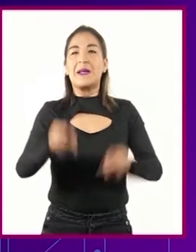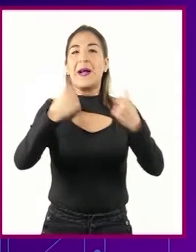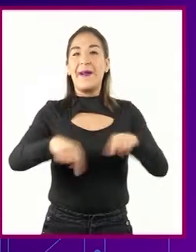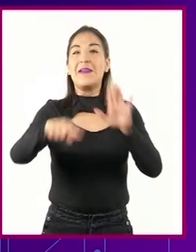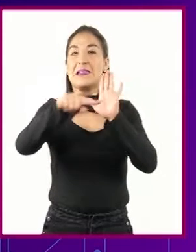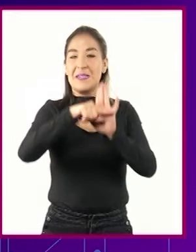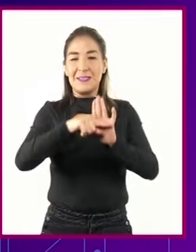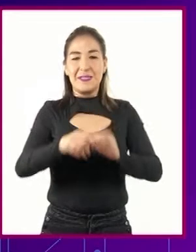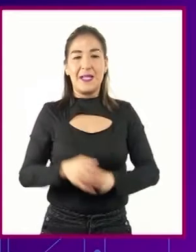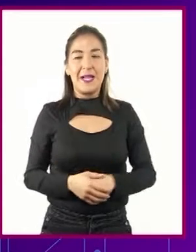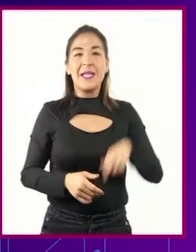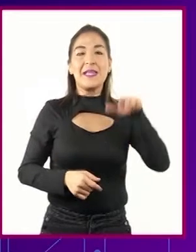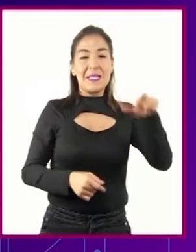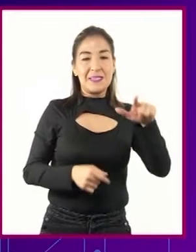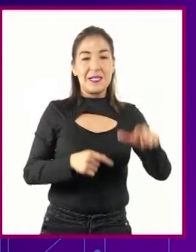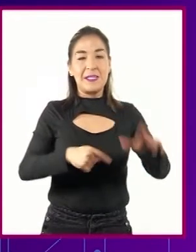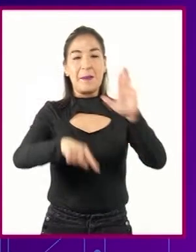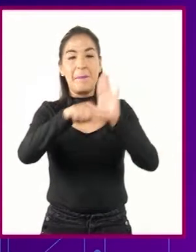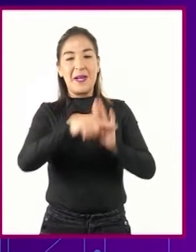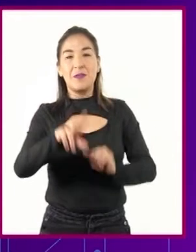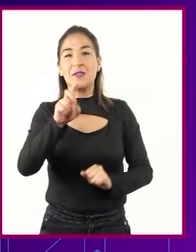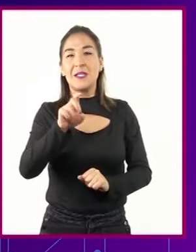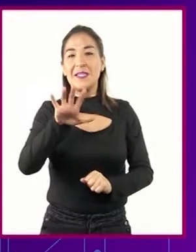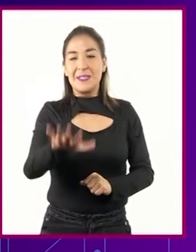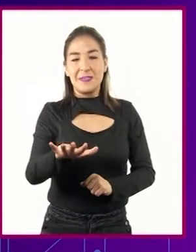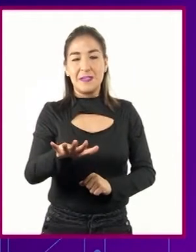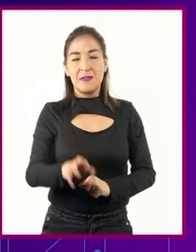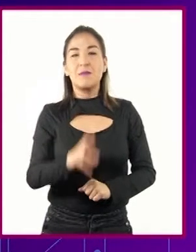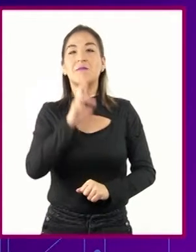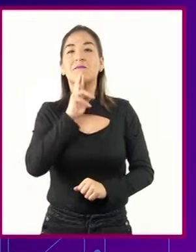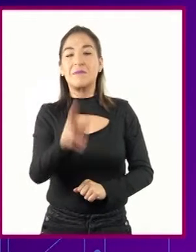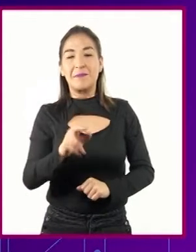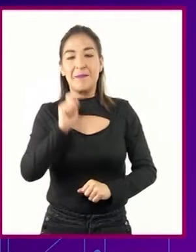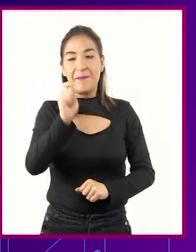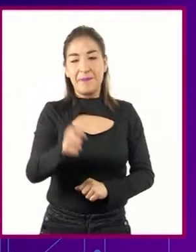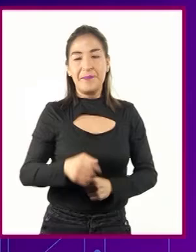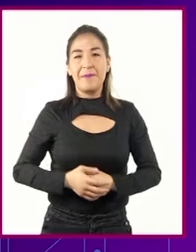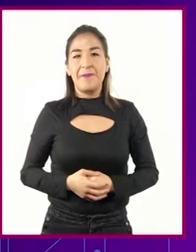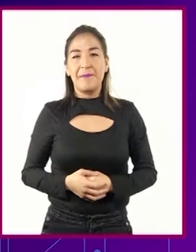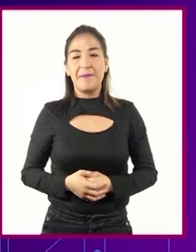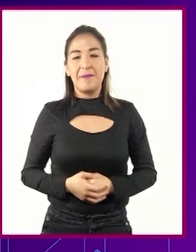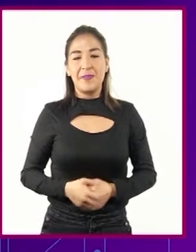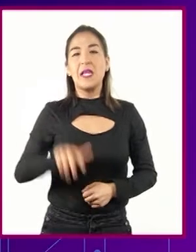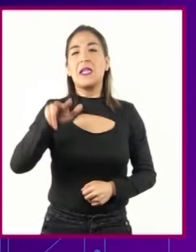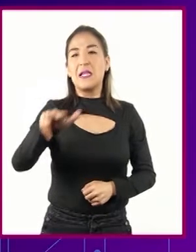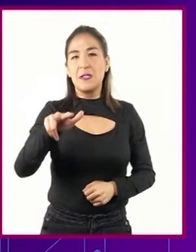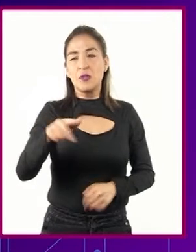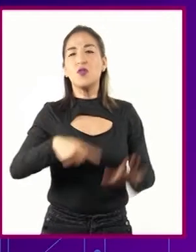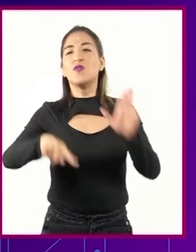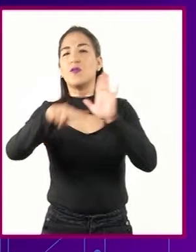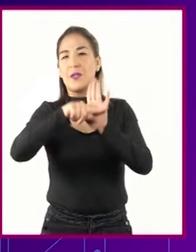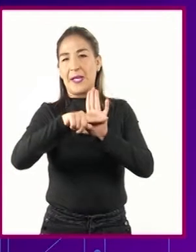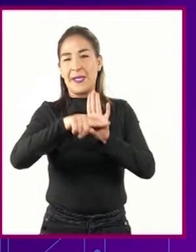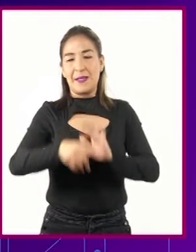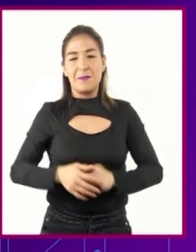resta 17 menos 35, lo que nos da como resultado 18